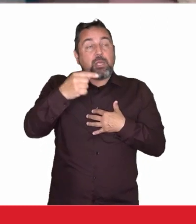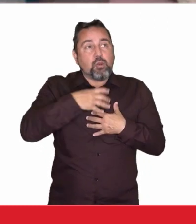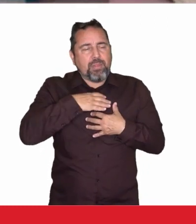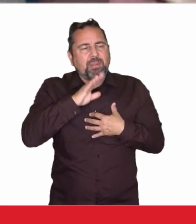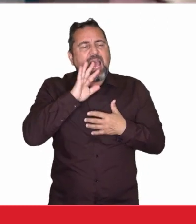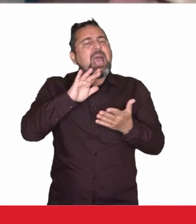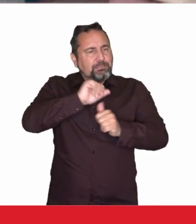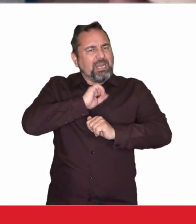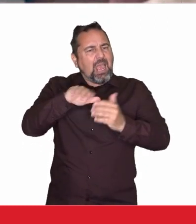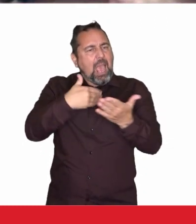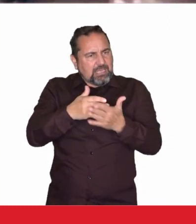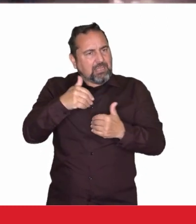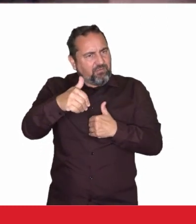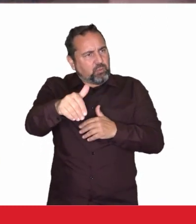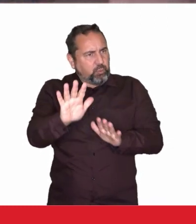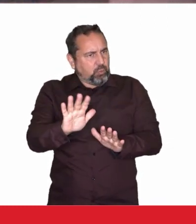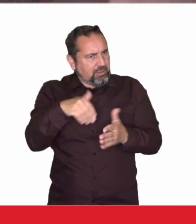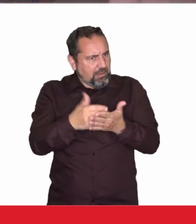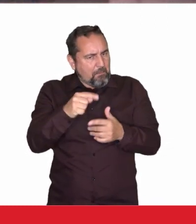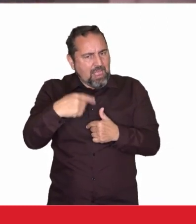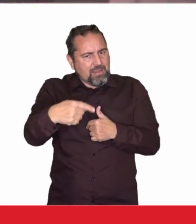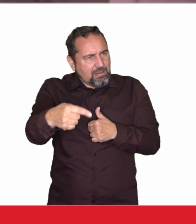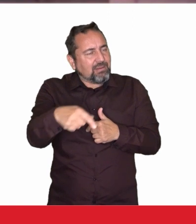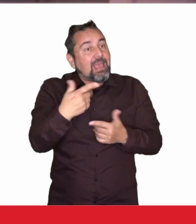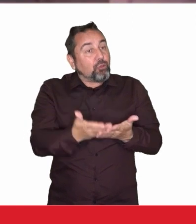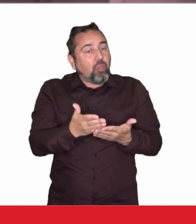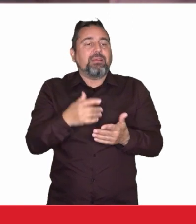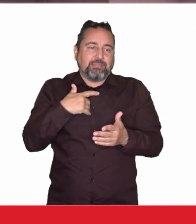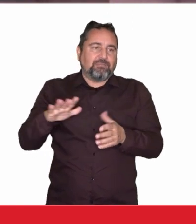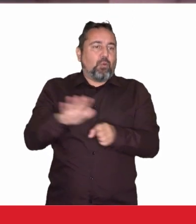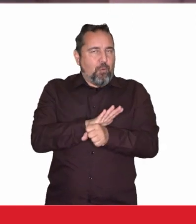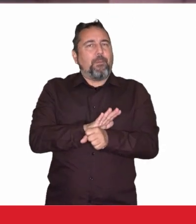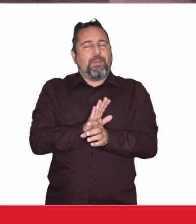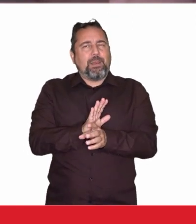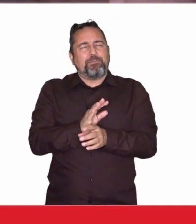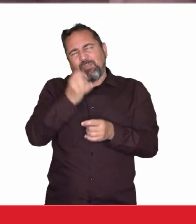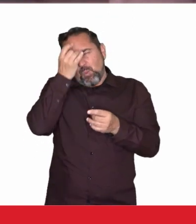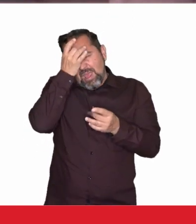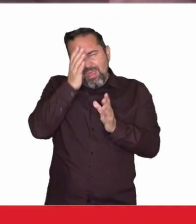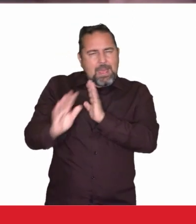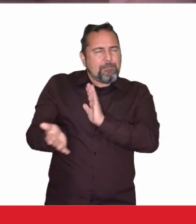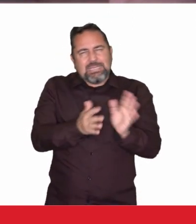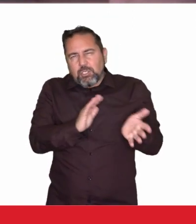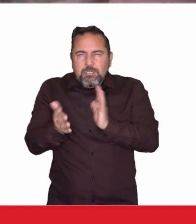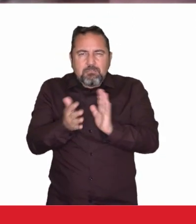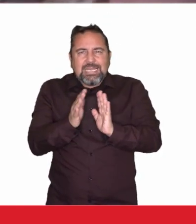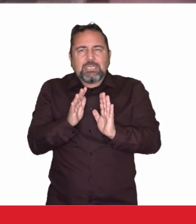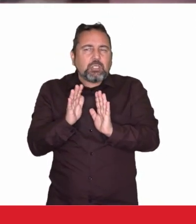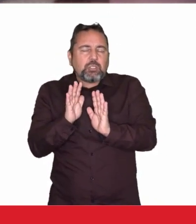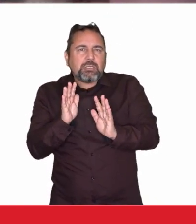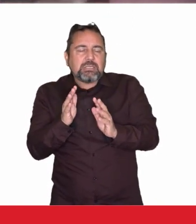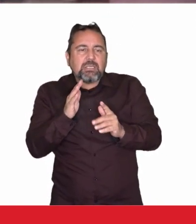pensando en que pasado mañana no podré, pues espérate a que llegue pasado mañana. ¿Sí? Esto es como una idea un poco, es tirando